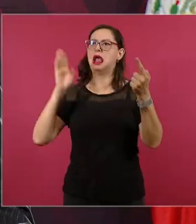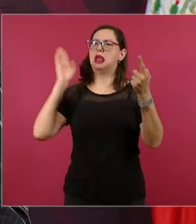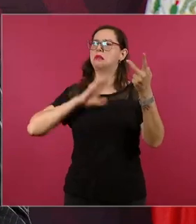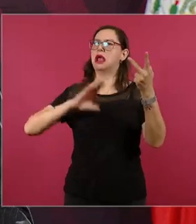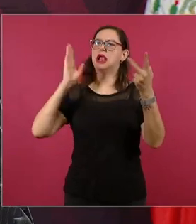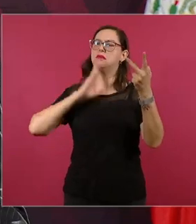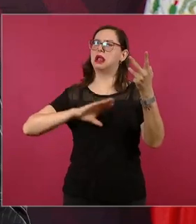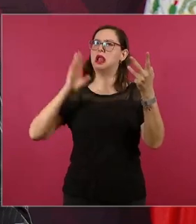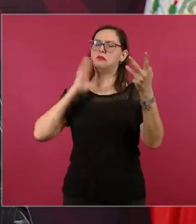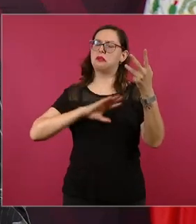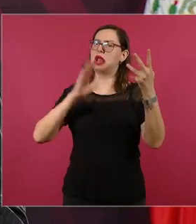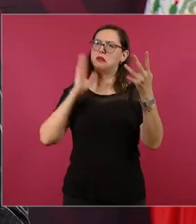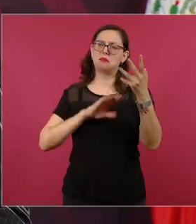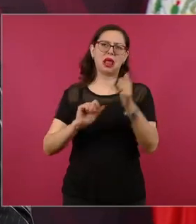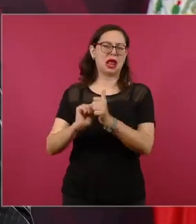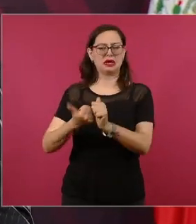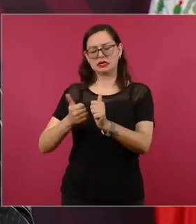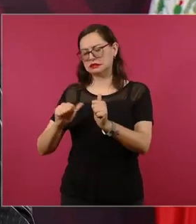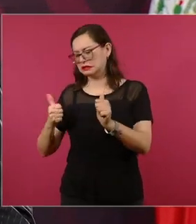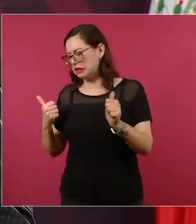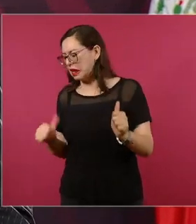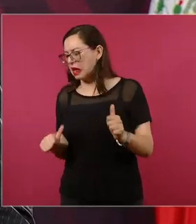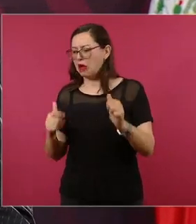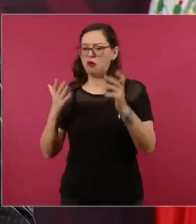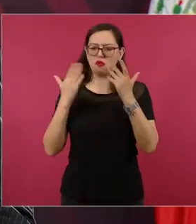Que porque estaba muy mal la educación.